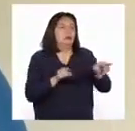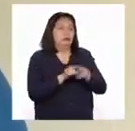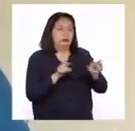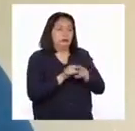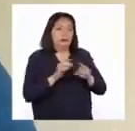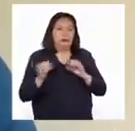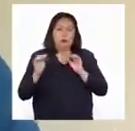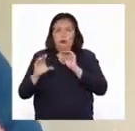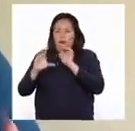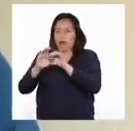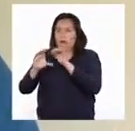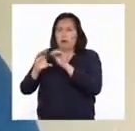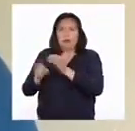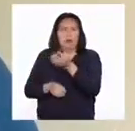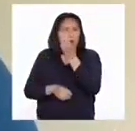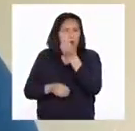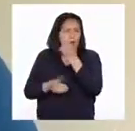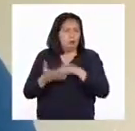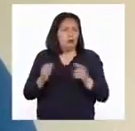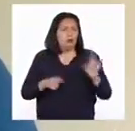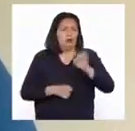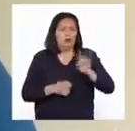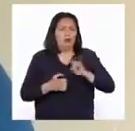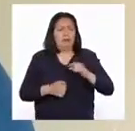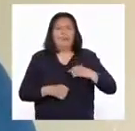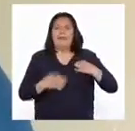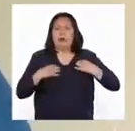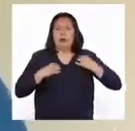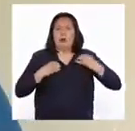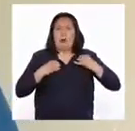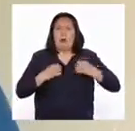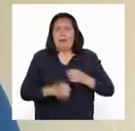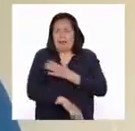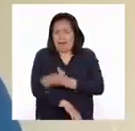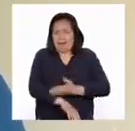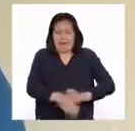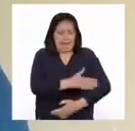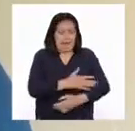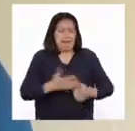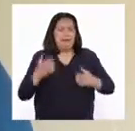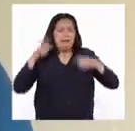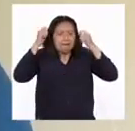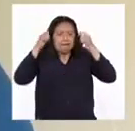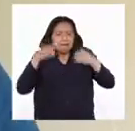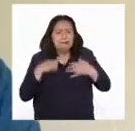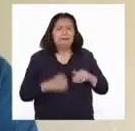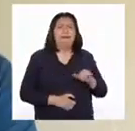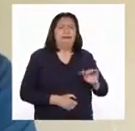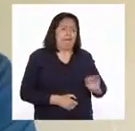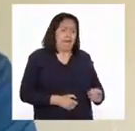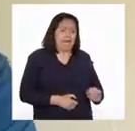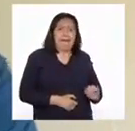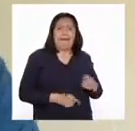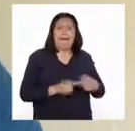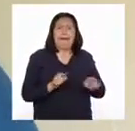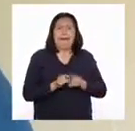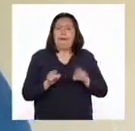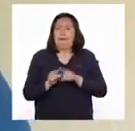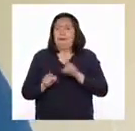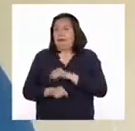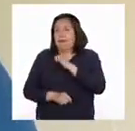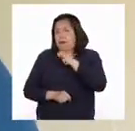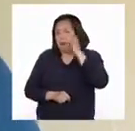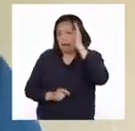almacenan alimentos y sacan y usan ropa más gruesa y abrigadora, sobre todo para los más pequeñitos de la casa y para los